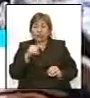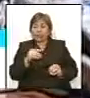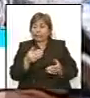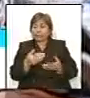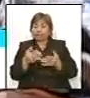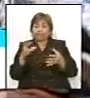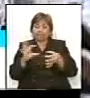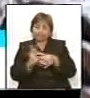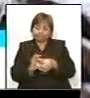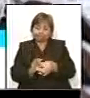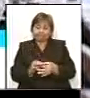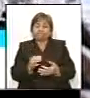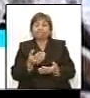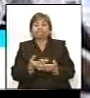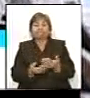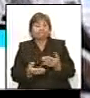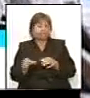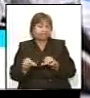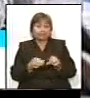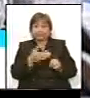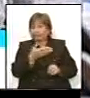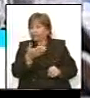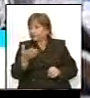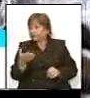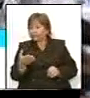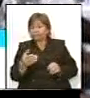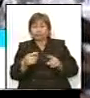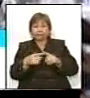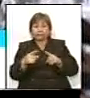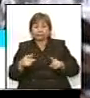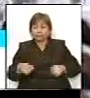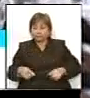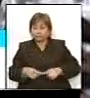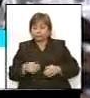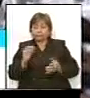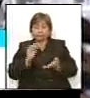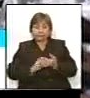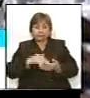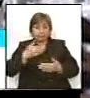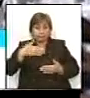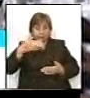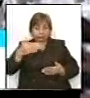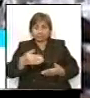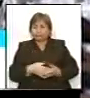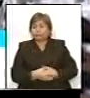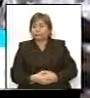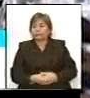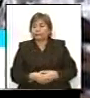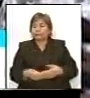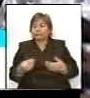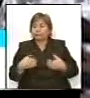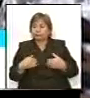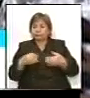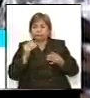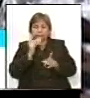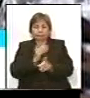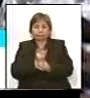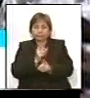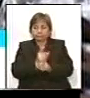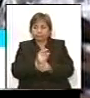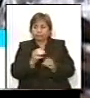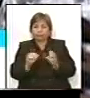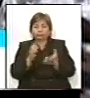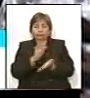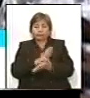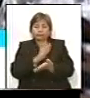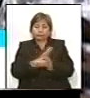la mano con lo que ustedes están haciendo de rectoría, que es un acompañamiento más allá todavía. Sí. Del que debieran hacer estrictamente, que es hacerle los